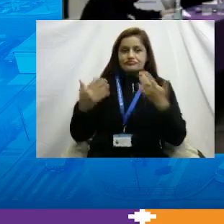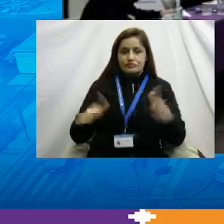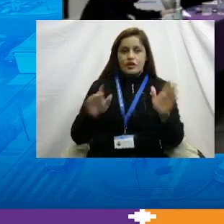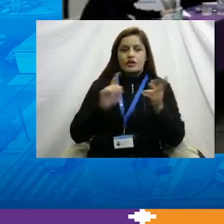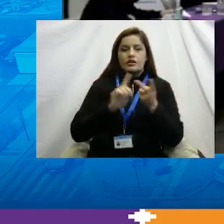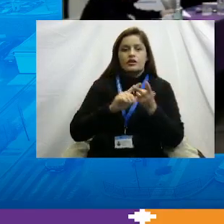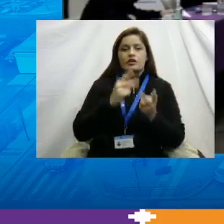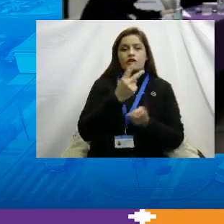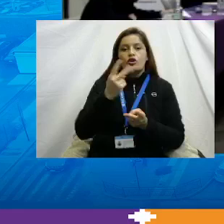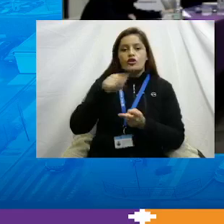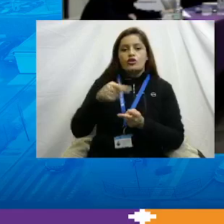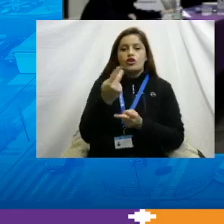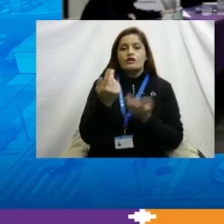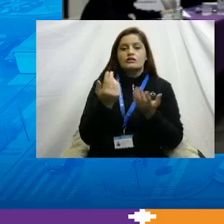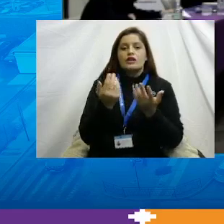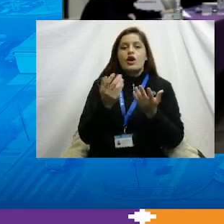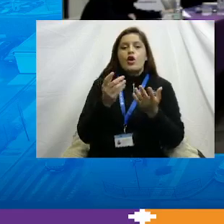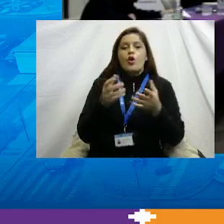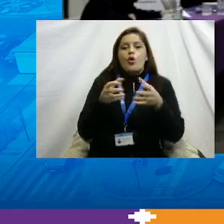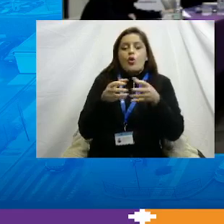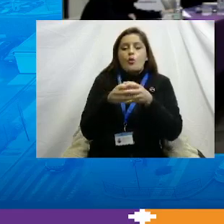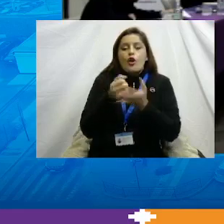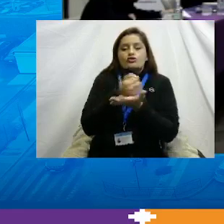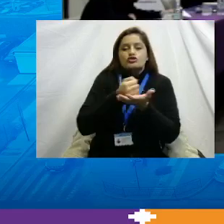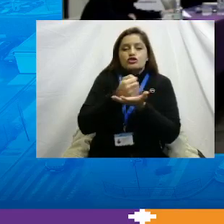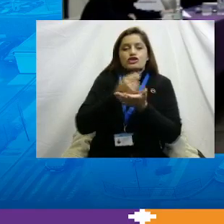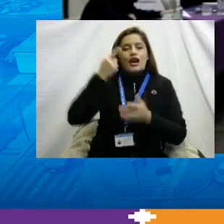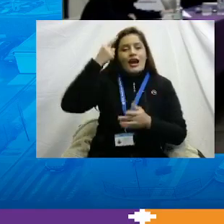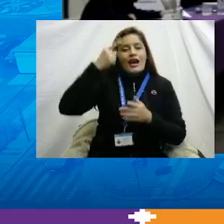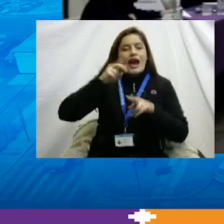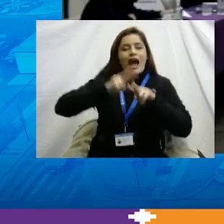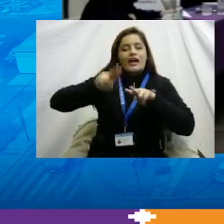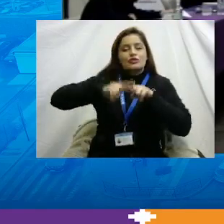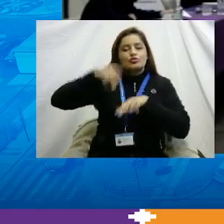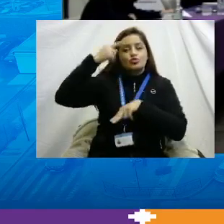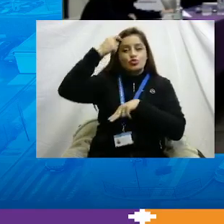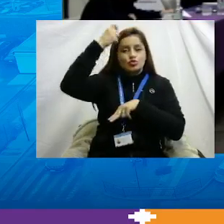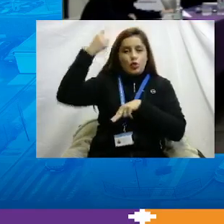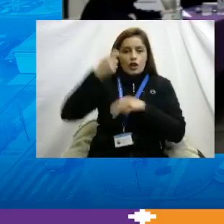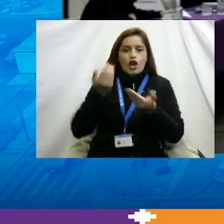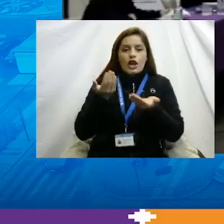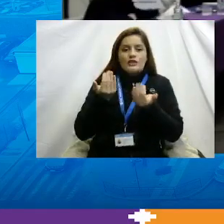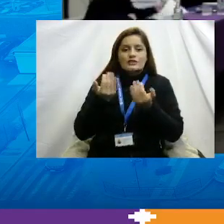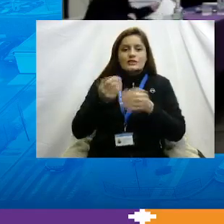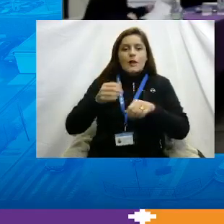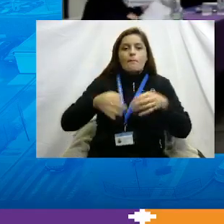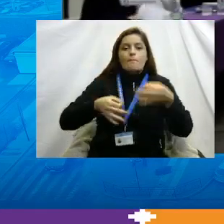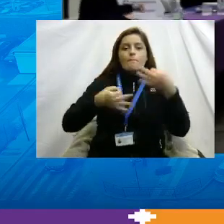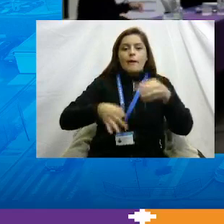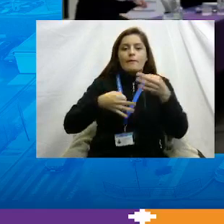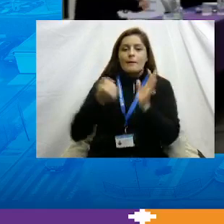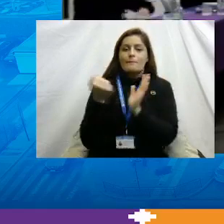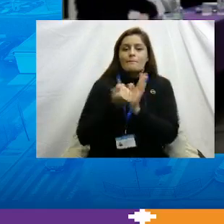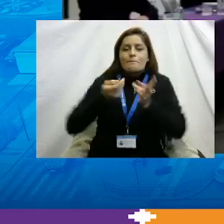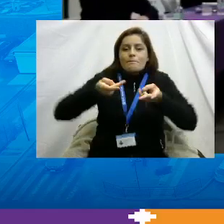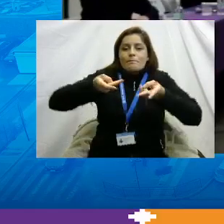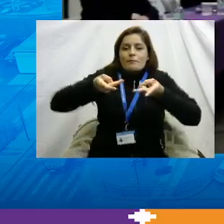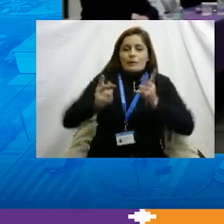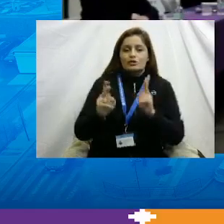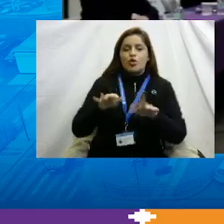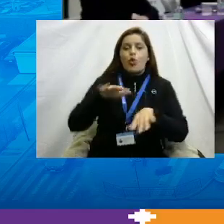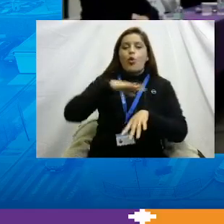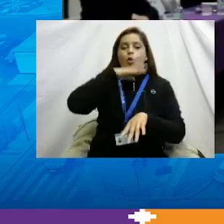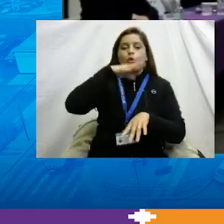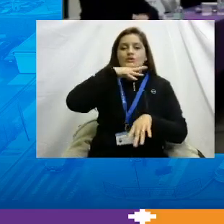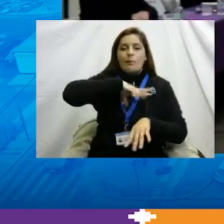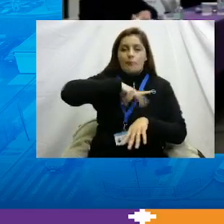Amanecer, solicita poder utilizar Plaza Centenario, derivada al administrador municipal. 2.3, carta de la agrupación Deportes Milipilla,